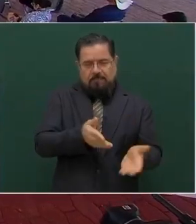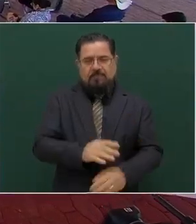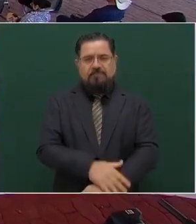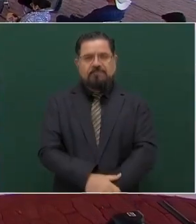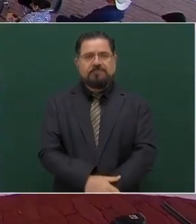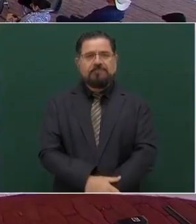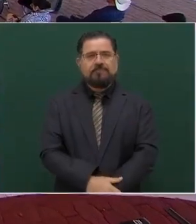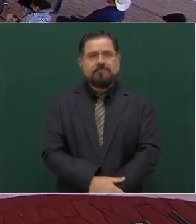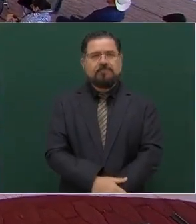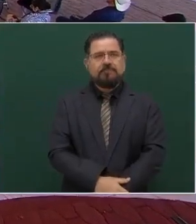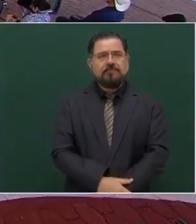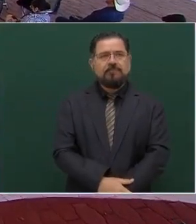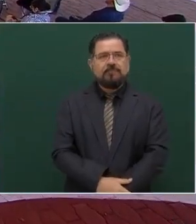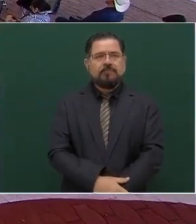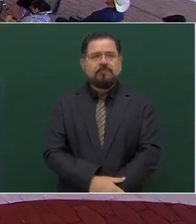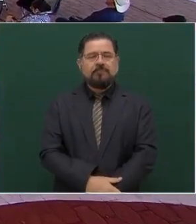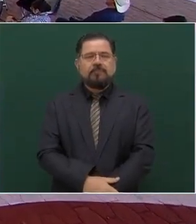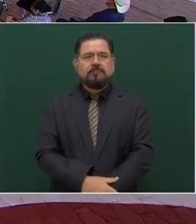Sí.